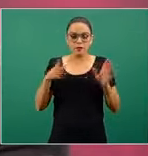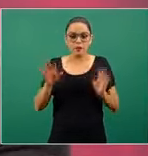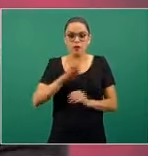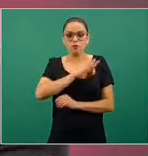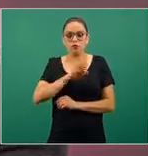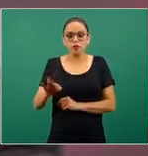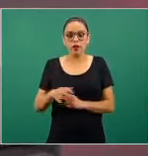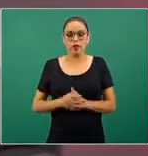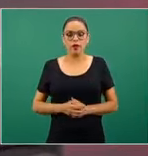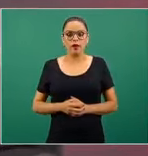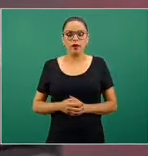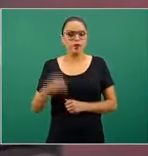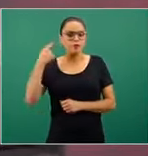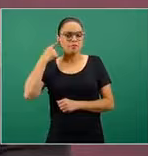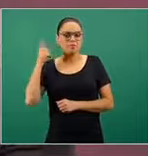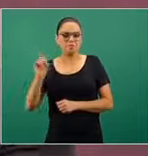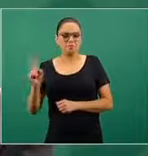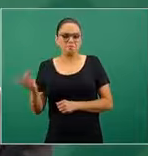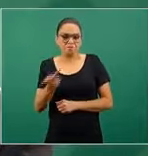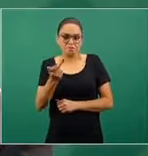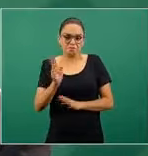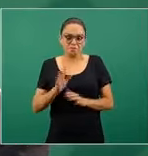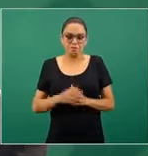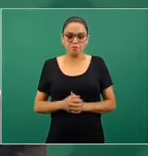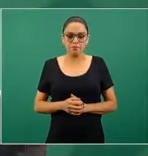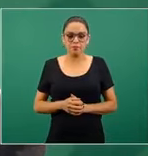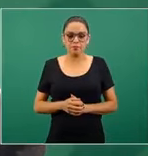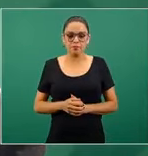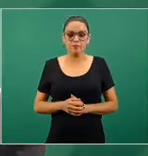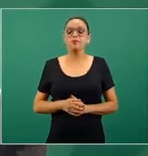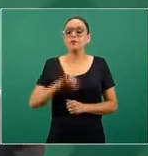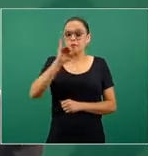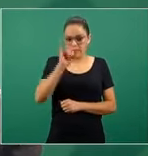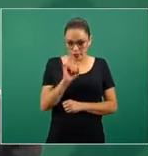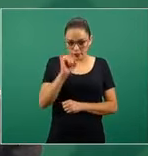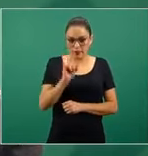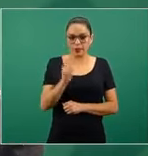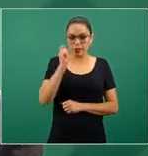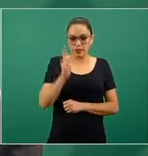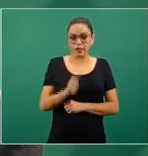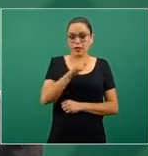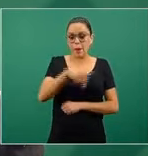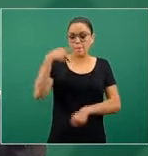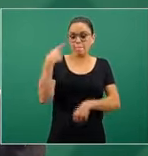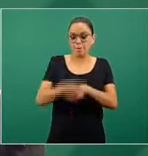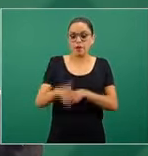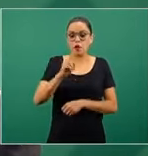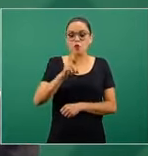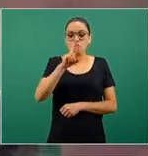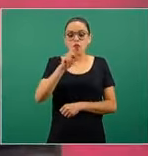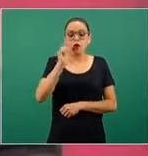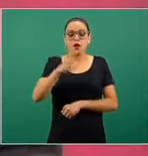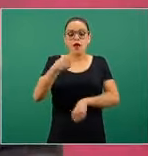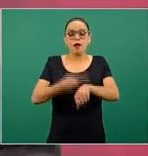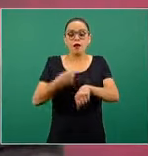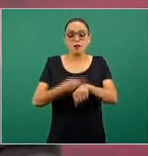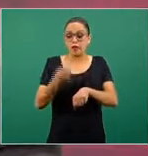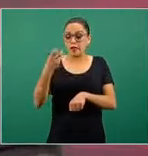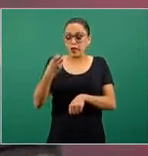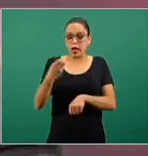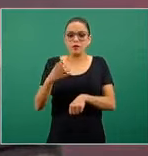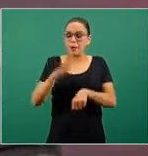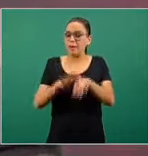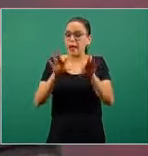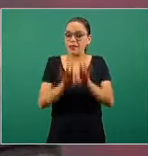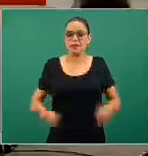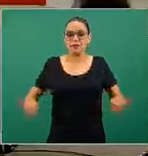una modalidad es los anticuerpos, pero lo otro es el riesgo de infección y el riesgo de enfermedad. Ese es el desenlace principal de interés, más allá